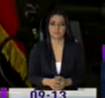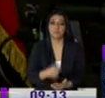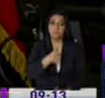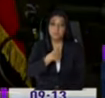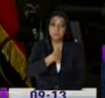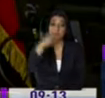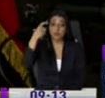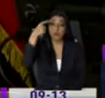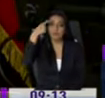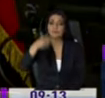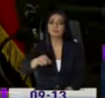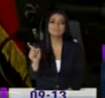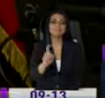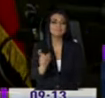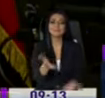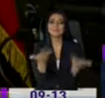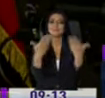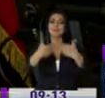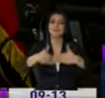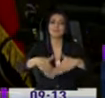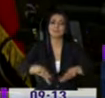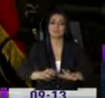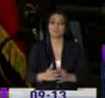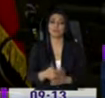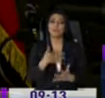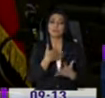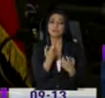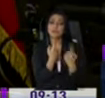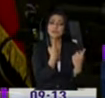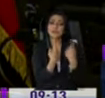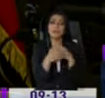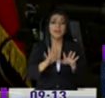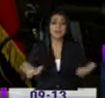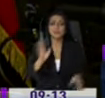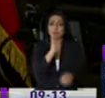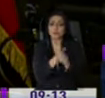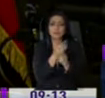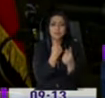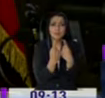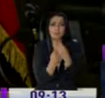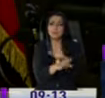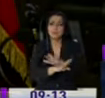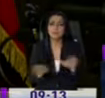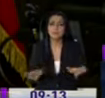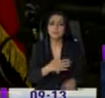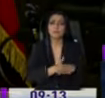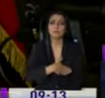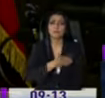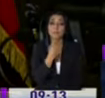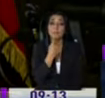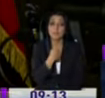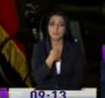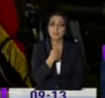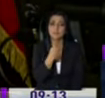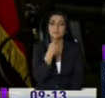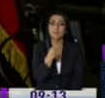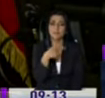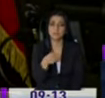periodo no hace falta. Yo quiero dialogar con todos. Quiero que por favor me digan de manera